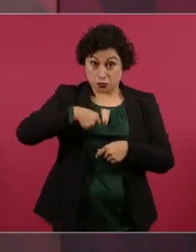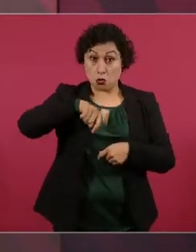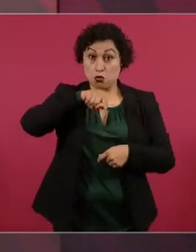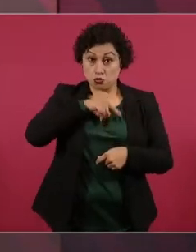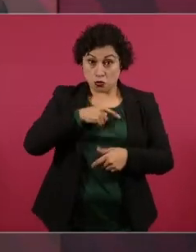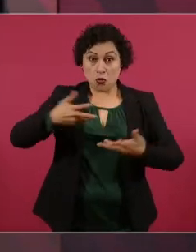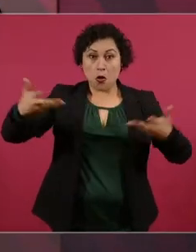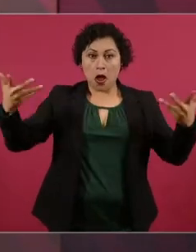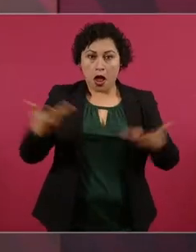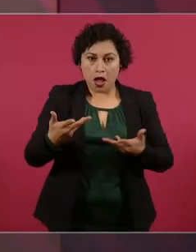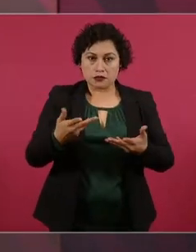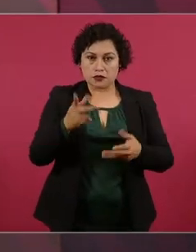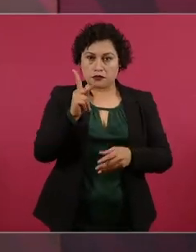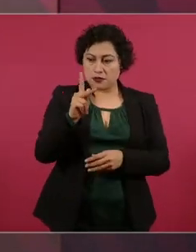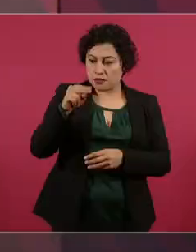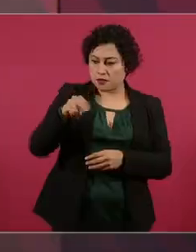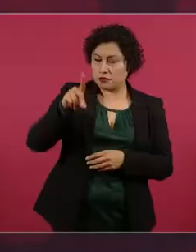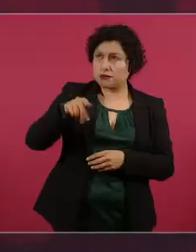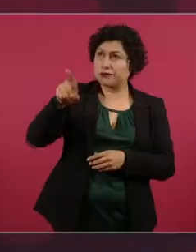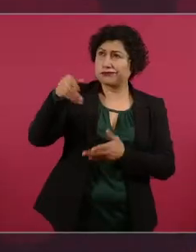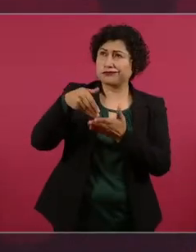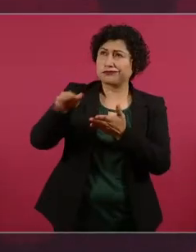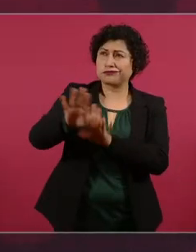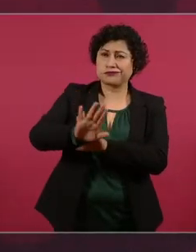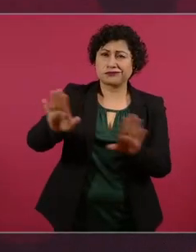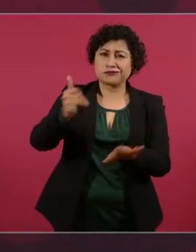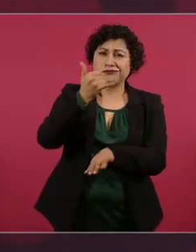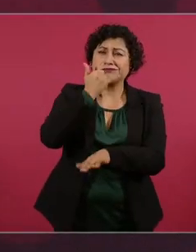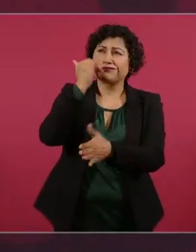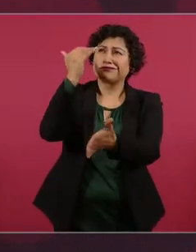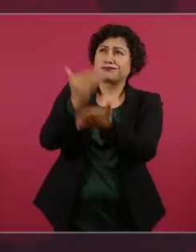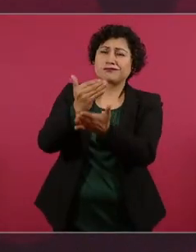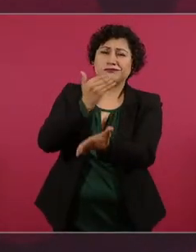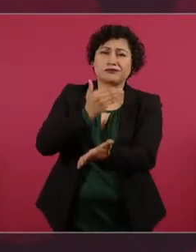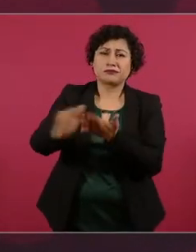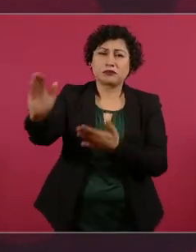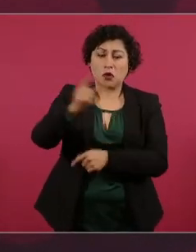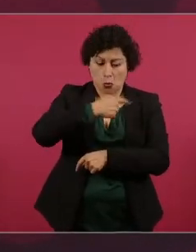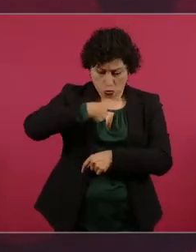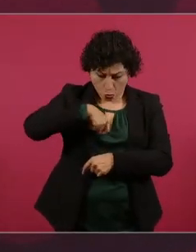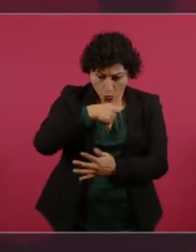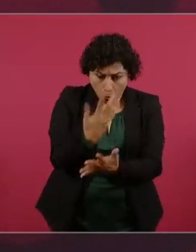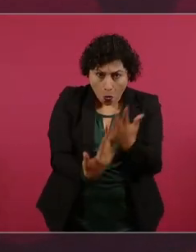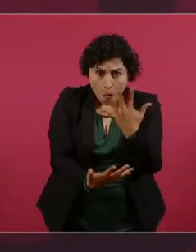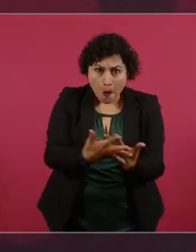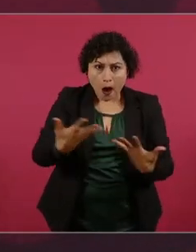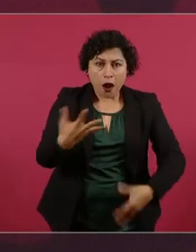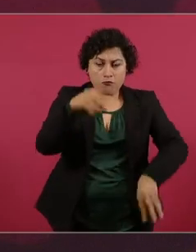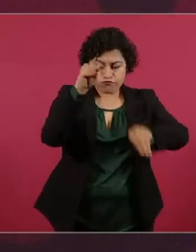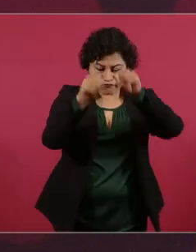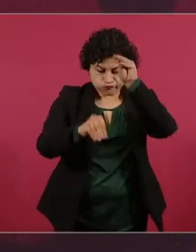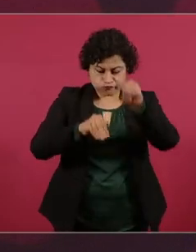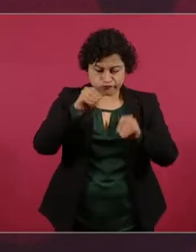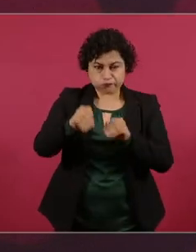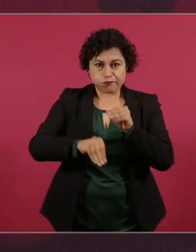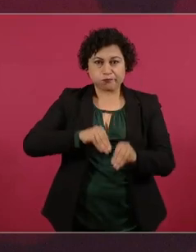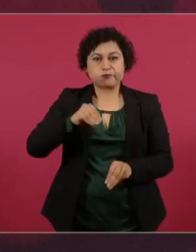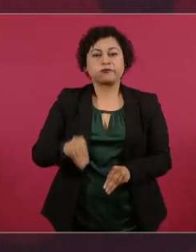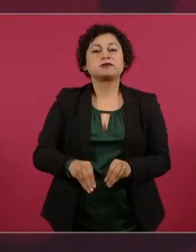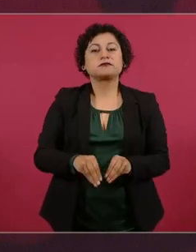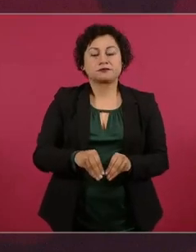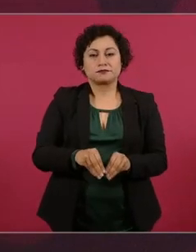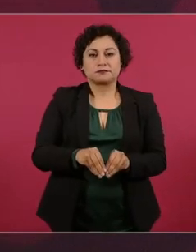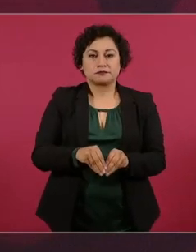Y es un plan de desarrollo como el que se hizo en la época de la campaña del